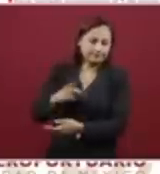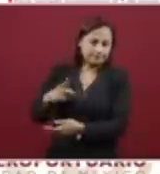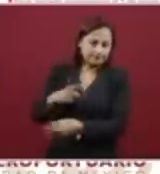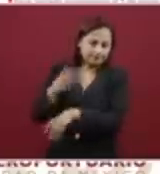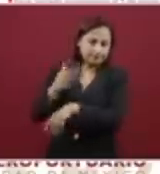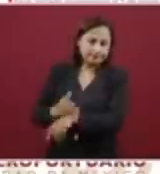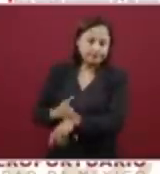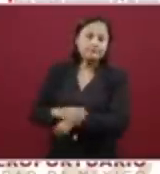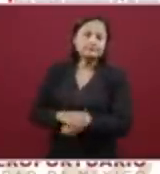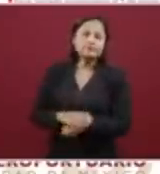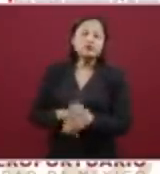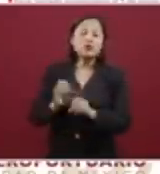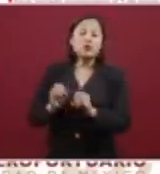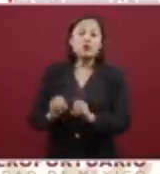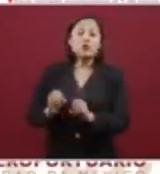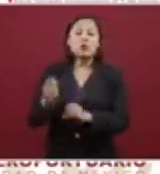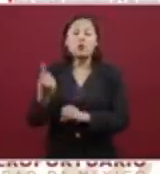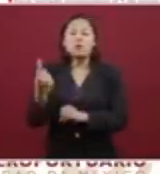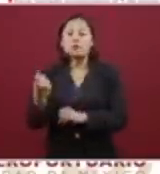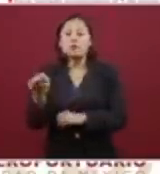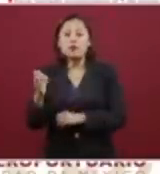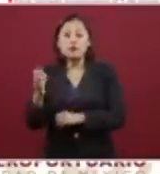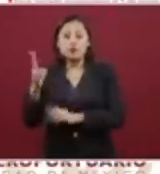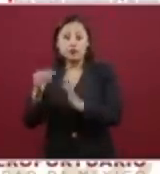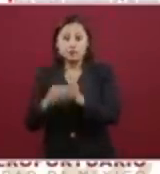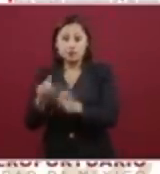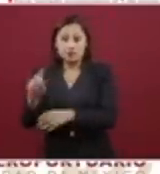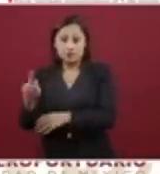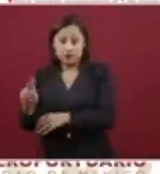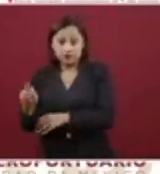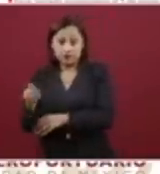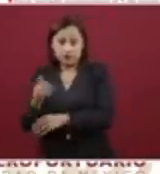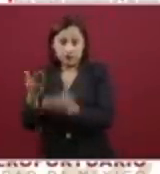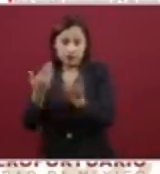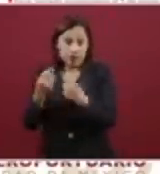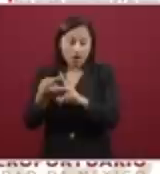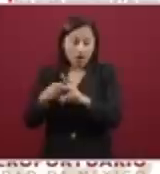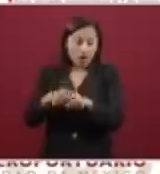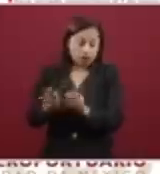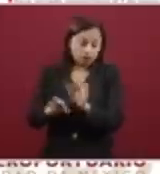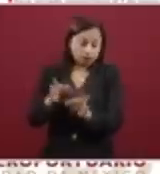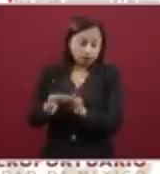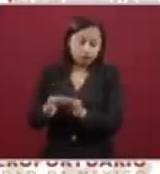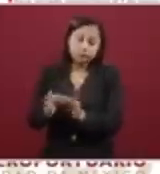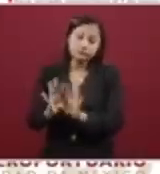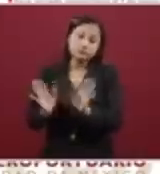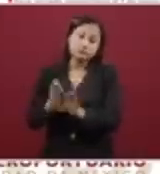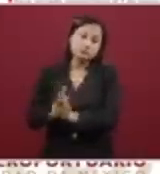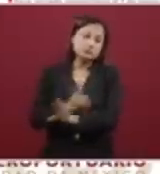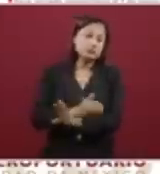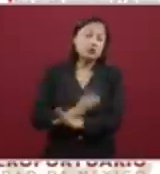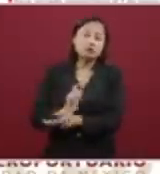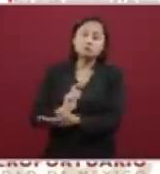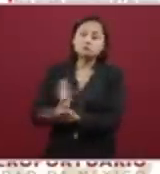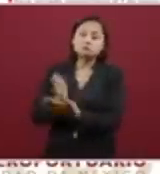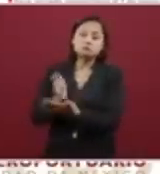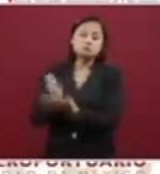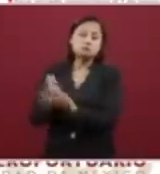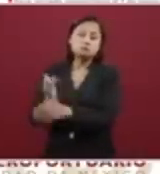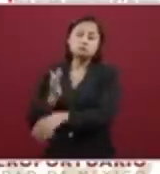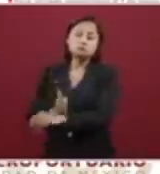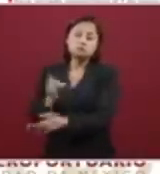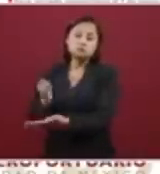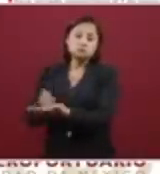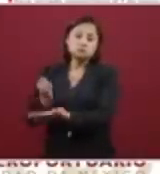de enero de 2025 se concedieron a sabiendas de que el proyecto ya en sesión pública de llevarse a cabo